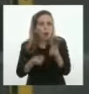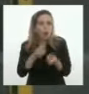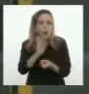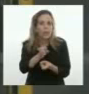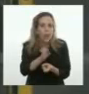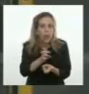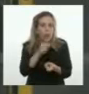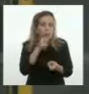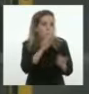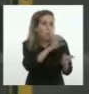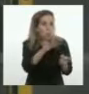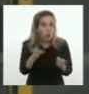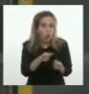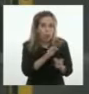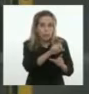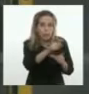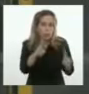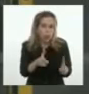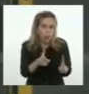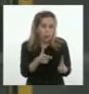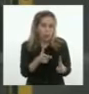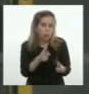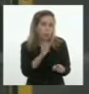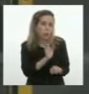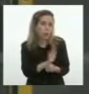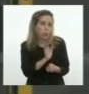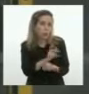nos asfixia finalmente